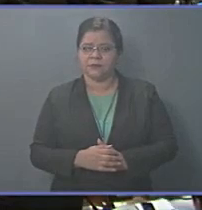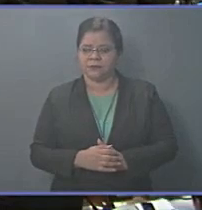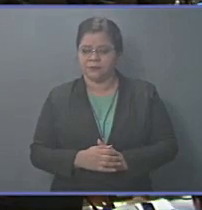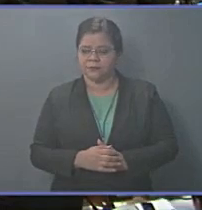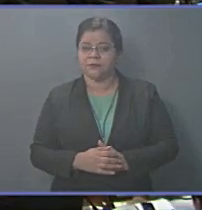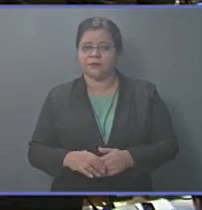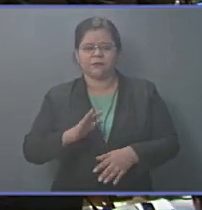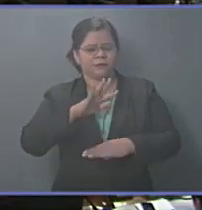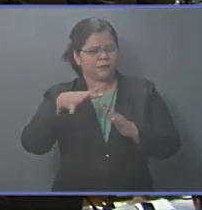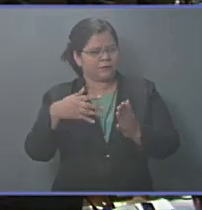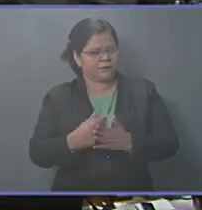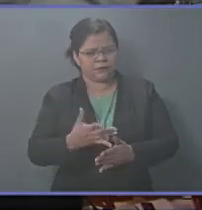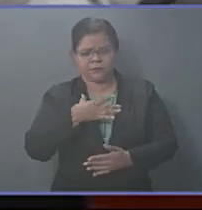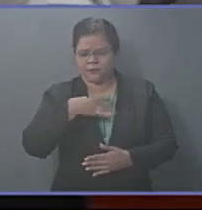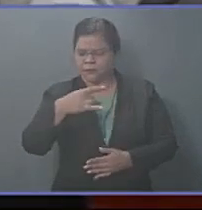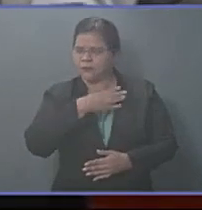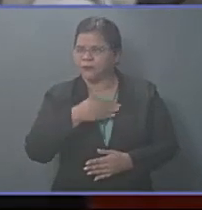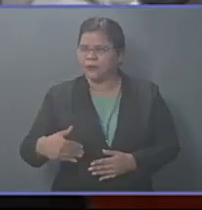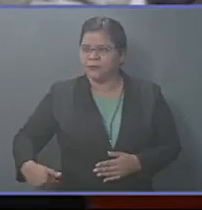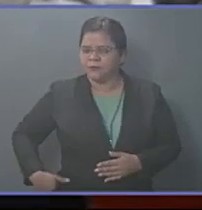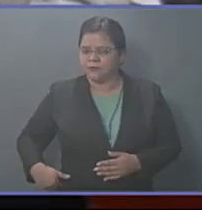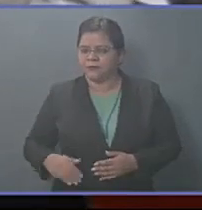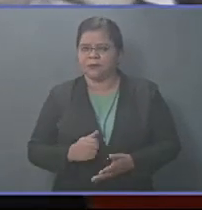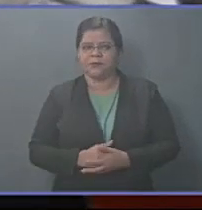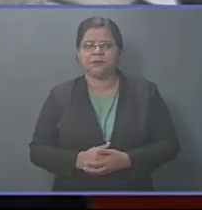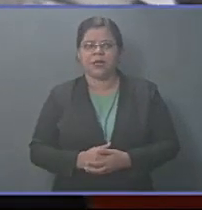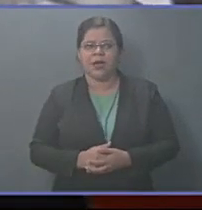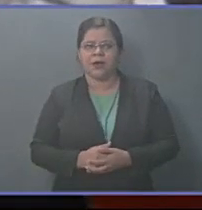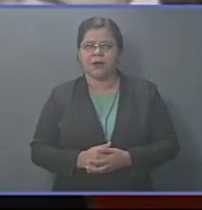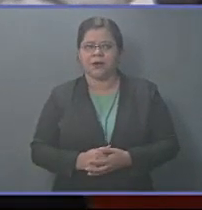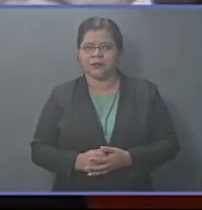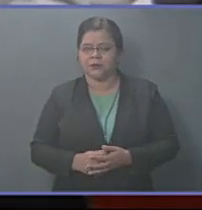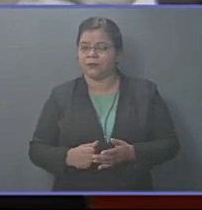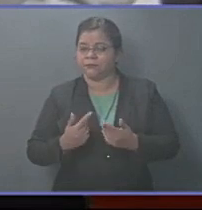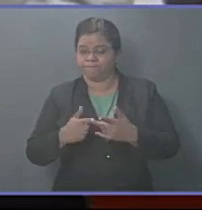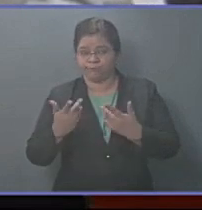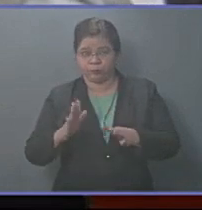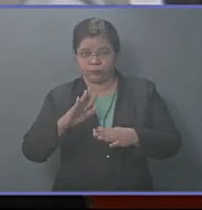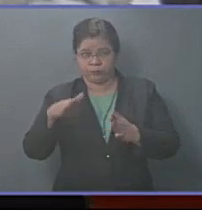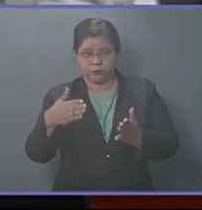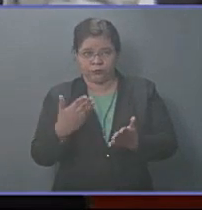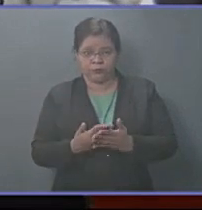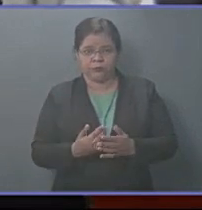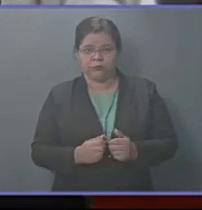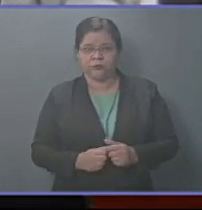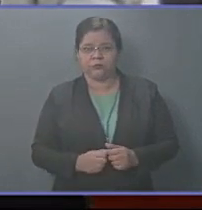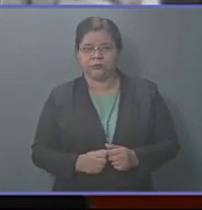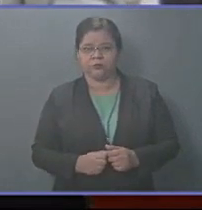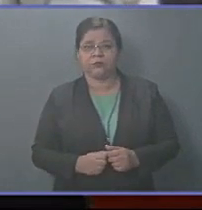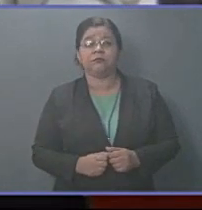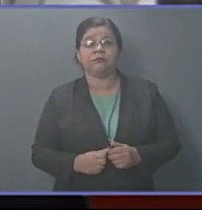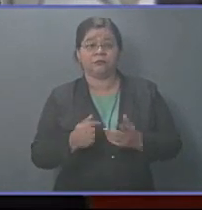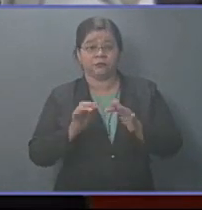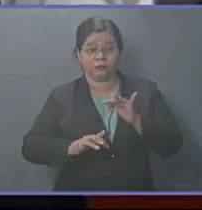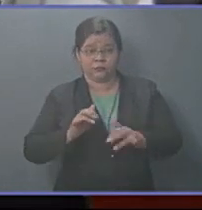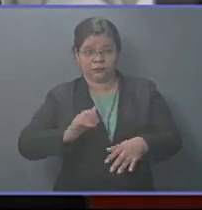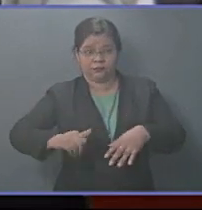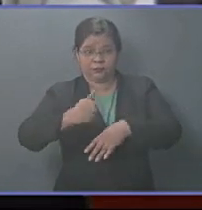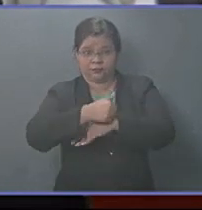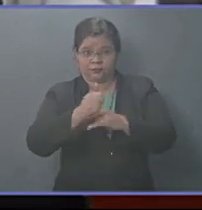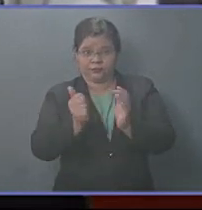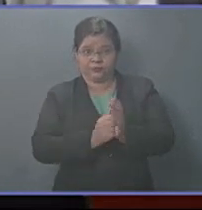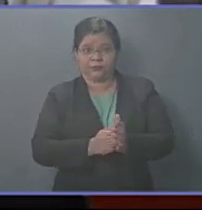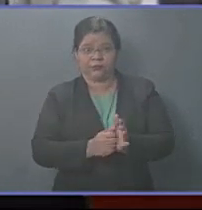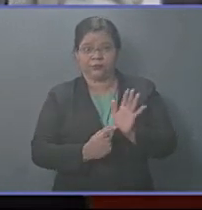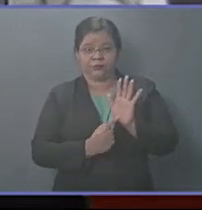con muchísimo gusto señor presidente sansalvador bien de febrero 2020 señores secretarios asambleas en las